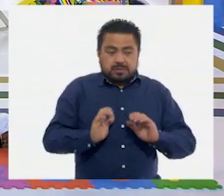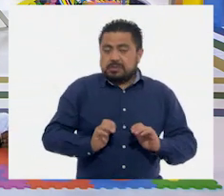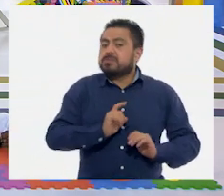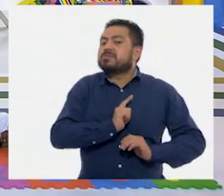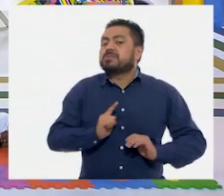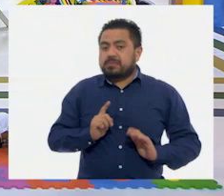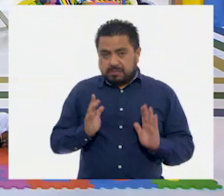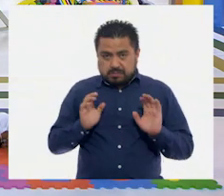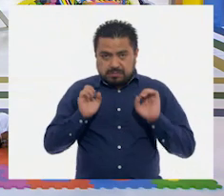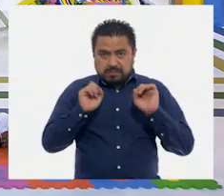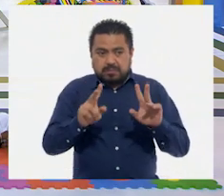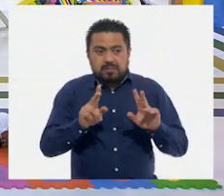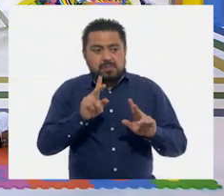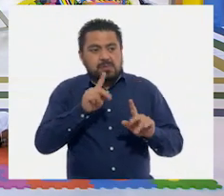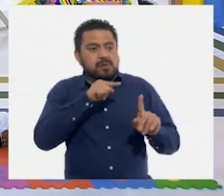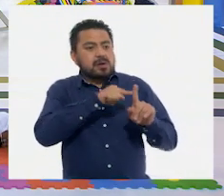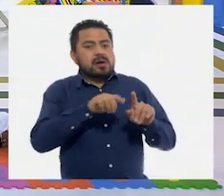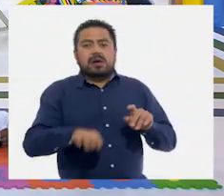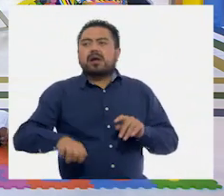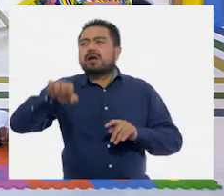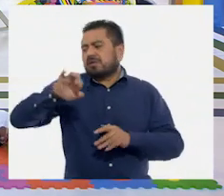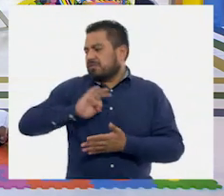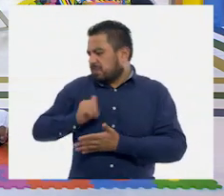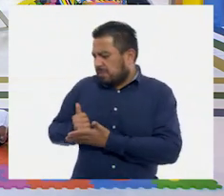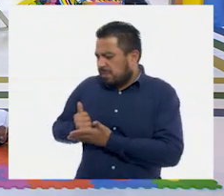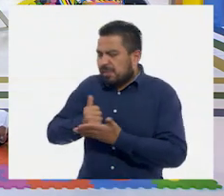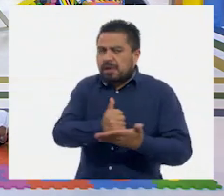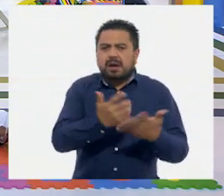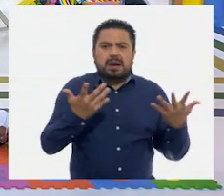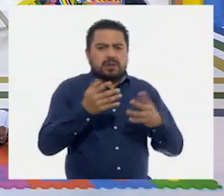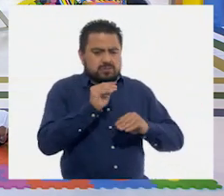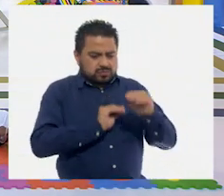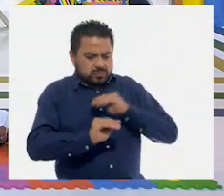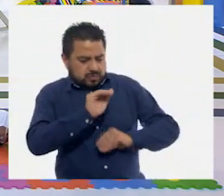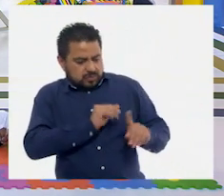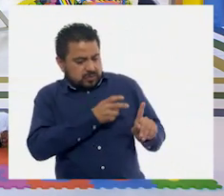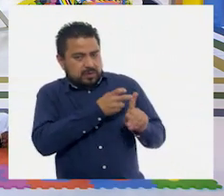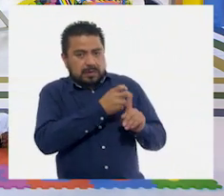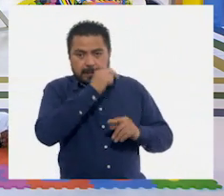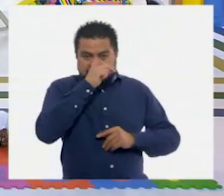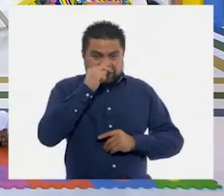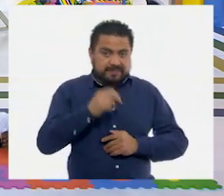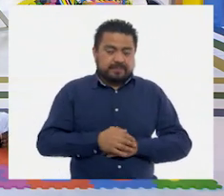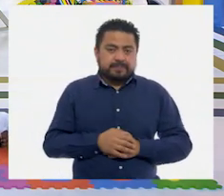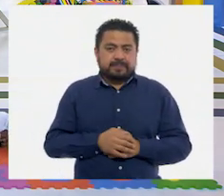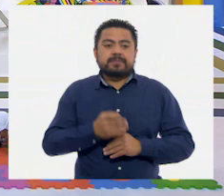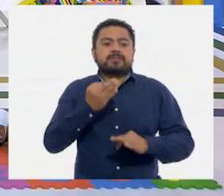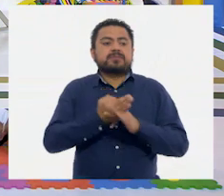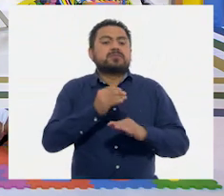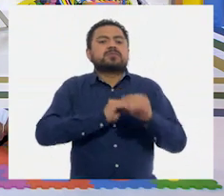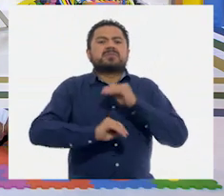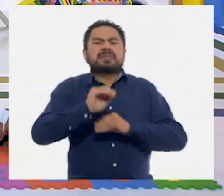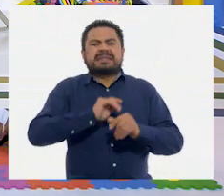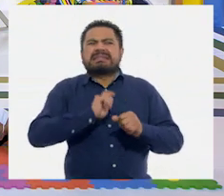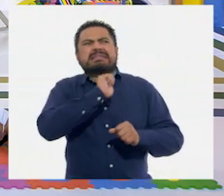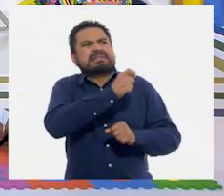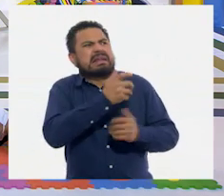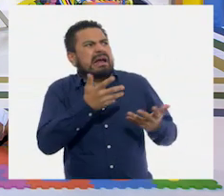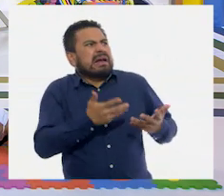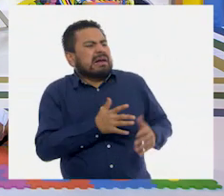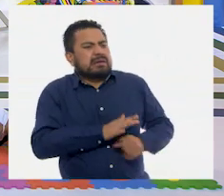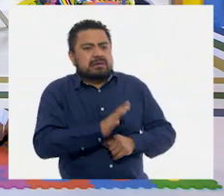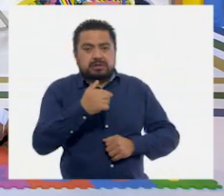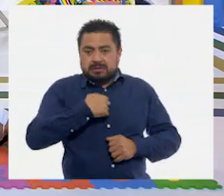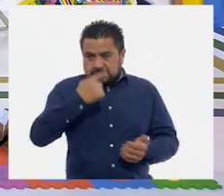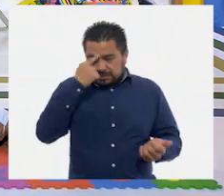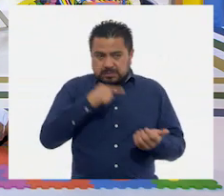¿sale? Un adulto los puede ayudar a hacer estos movimientos. Y vamos al movimiento. ¿Qué estaría haciendo? Yo